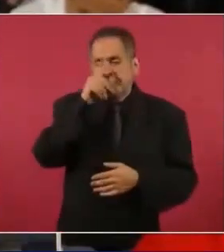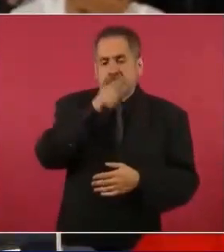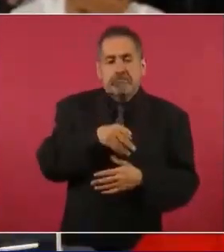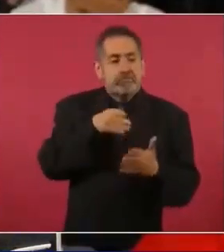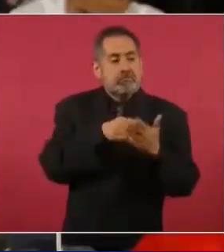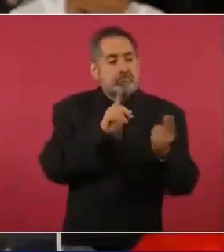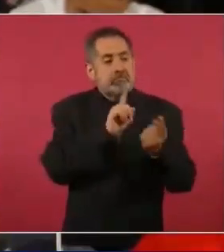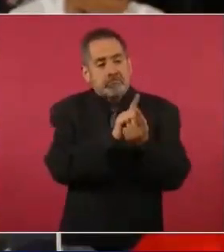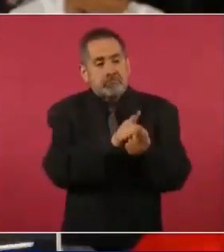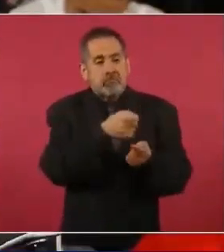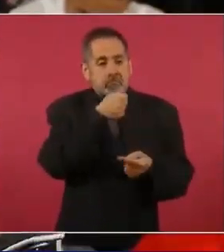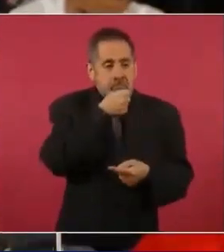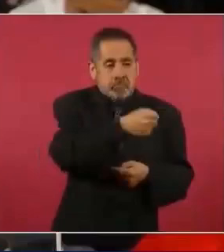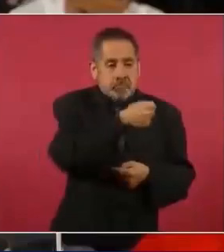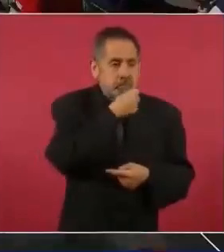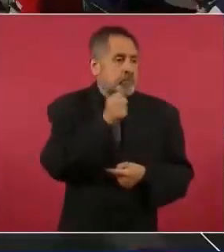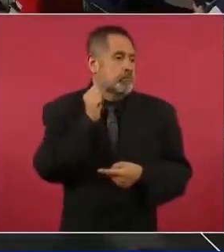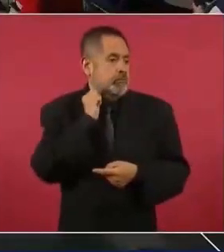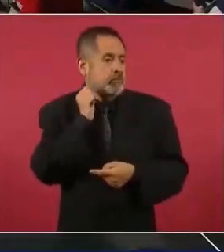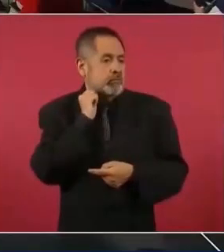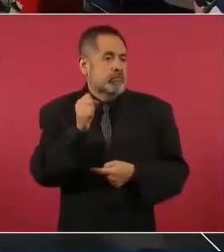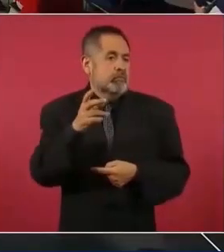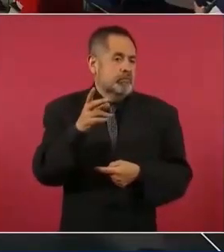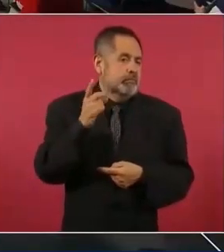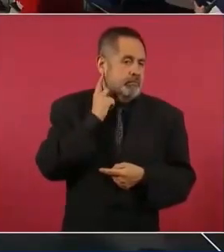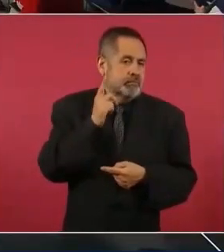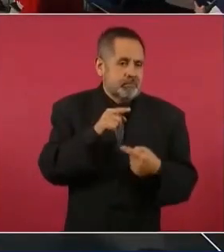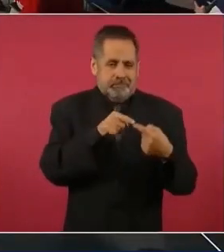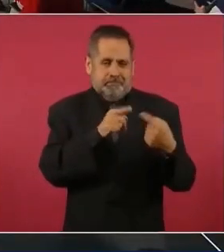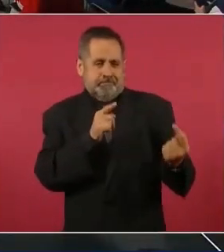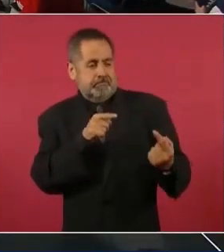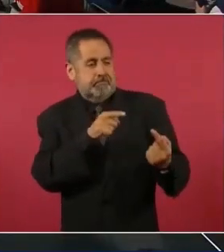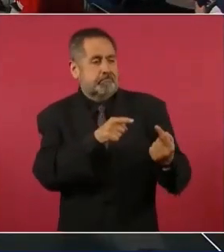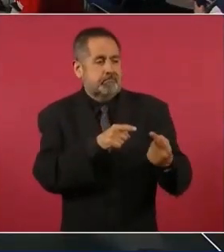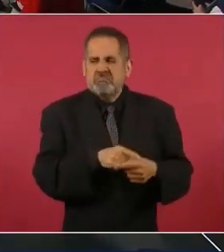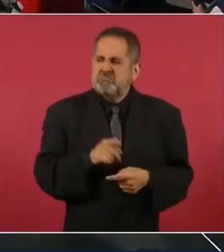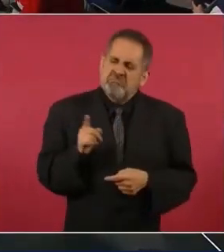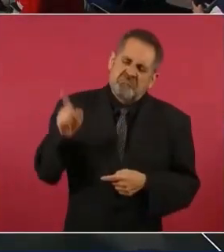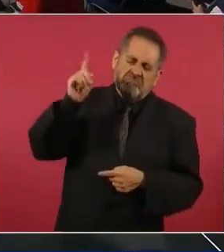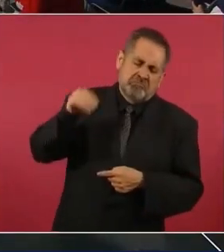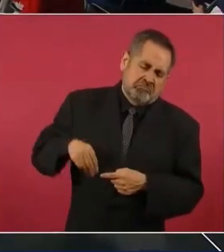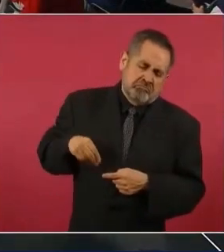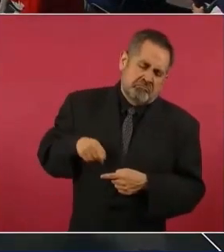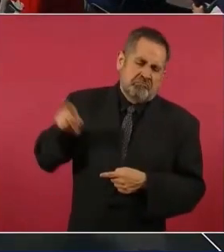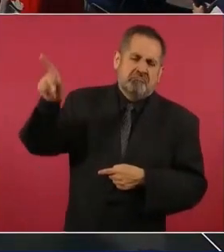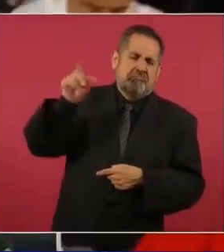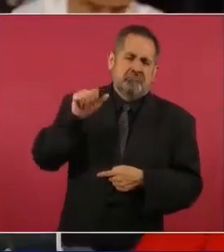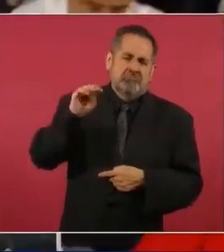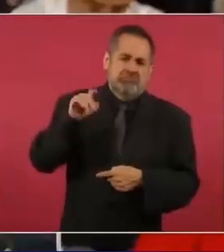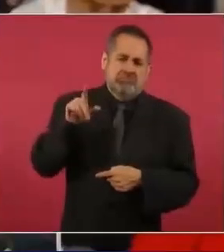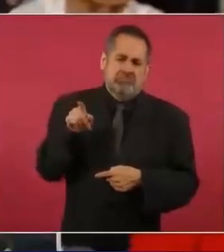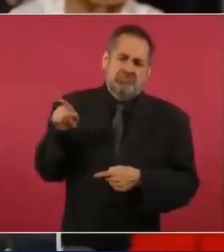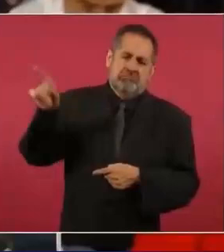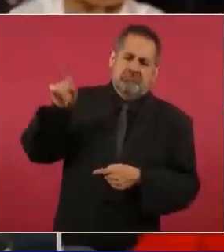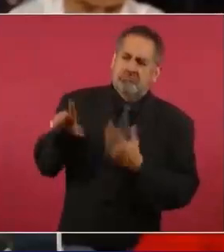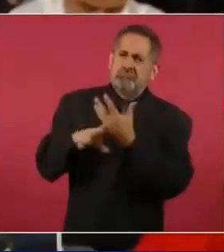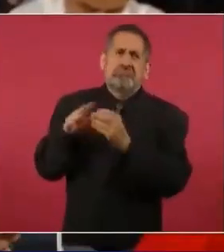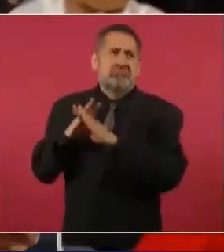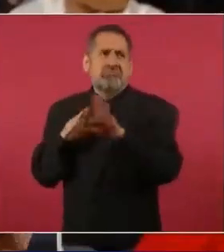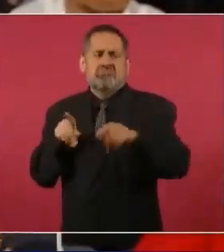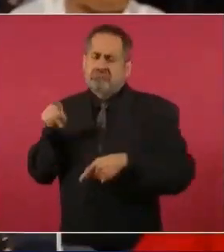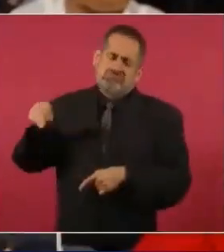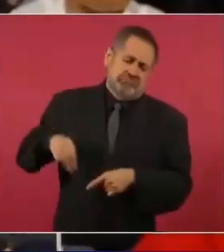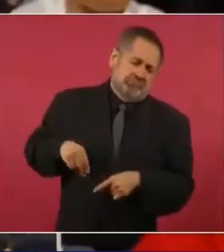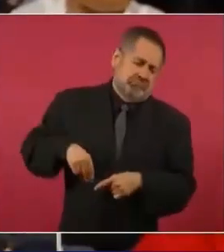a diputados y senadores de oposición y pues le echan a usted la culpa hasta incluso de la migración, ¿no?